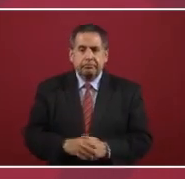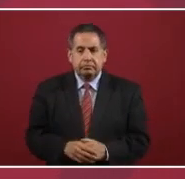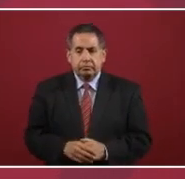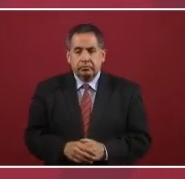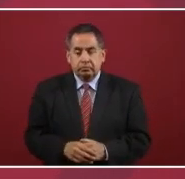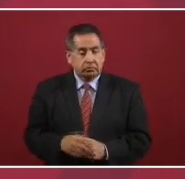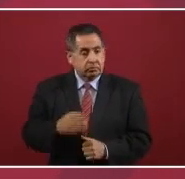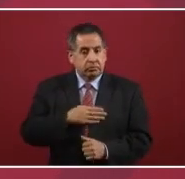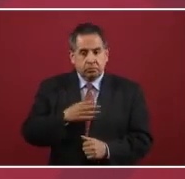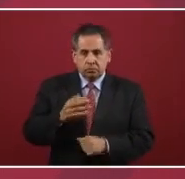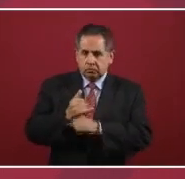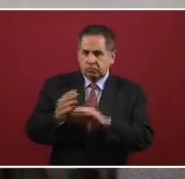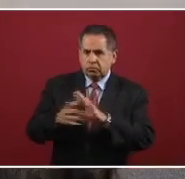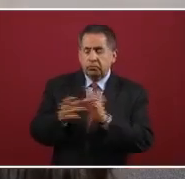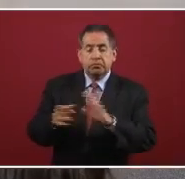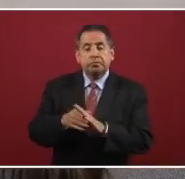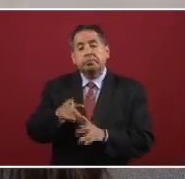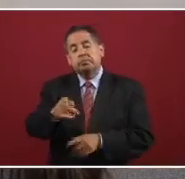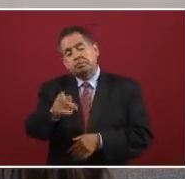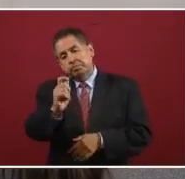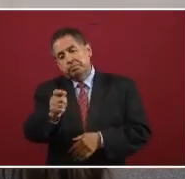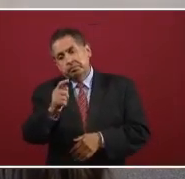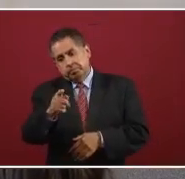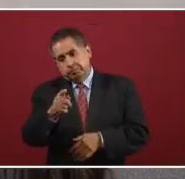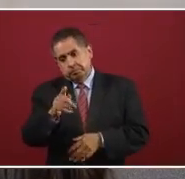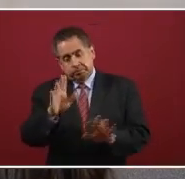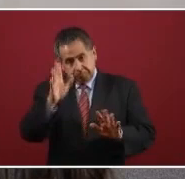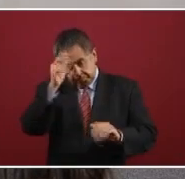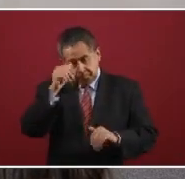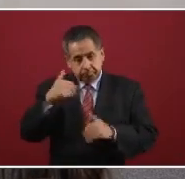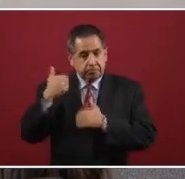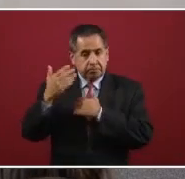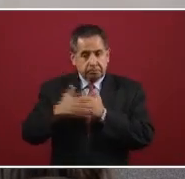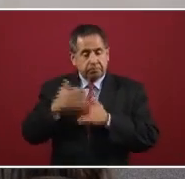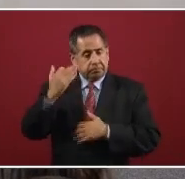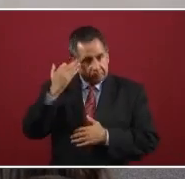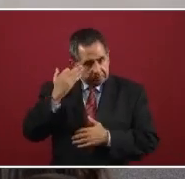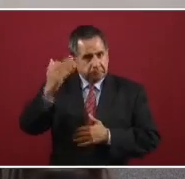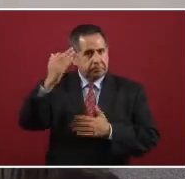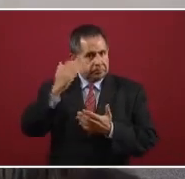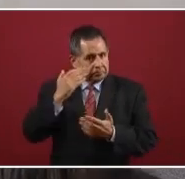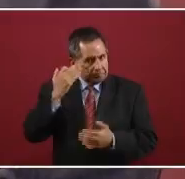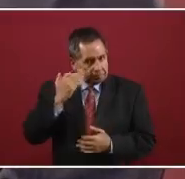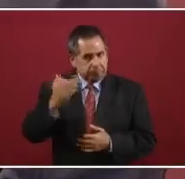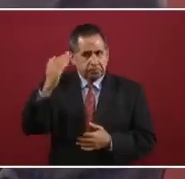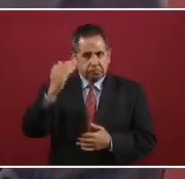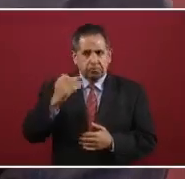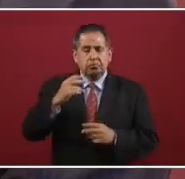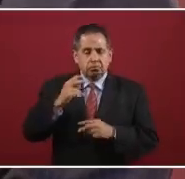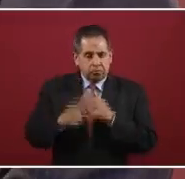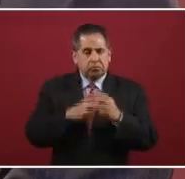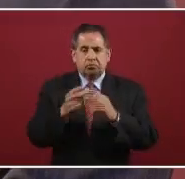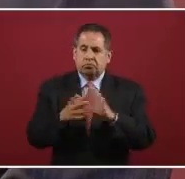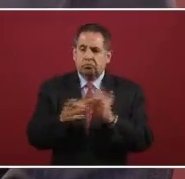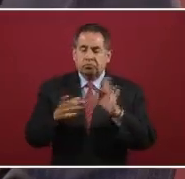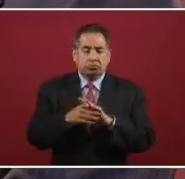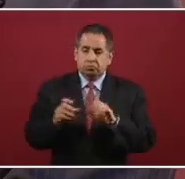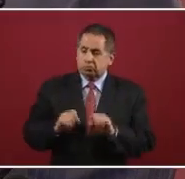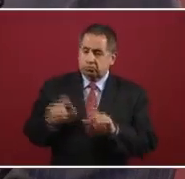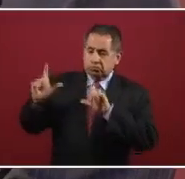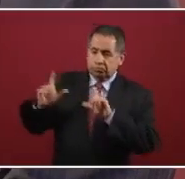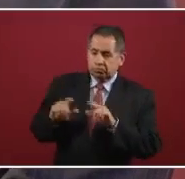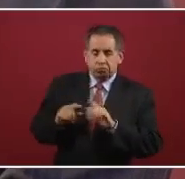Sería bueno que se informara. De todas formas, quedamos que periódicamente me van a